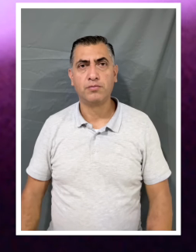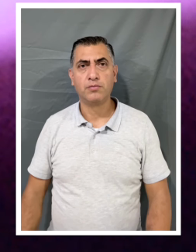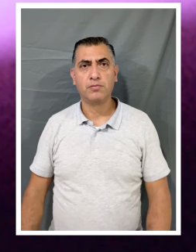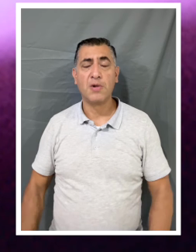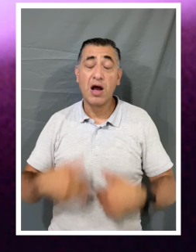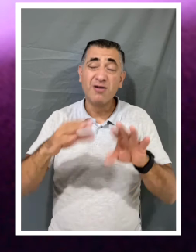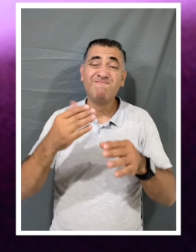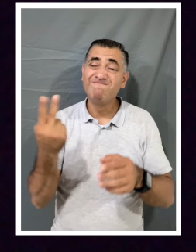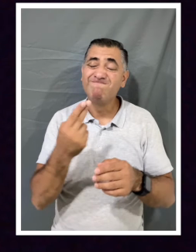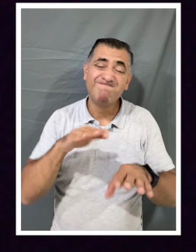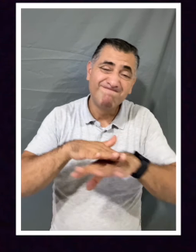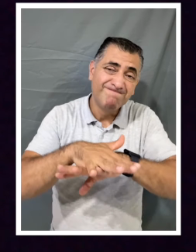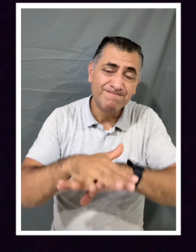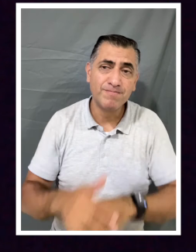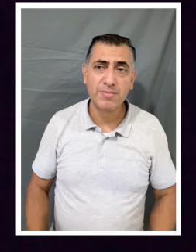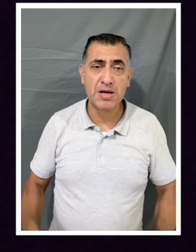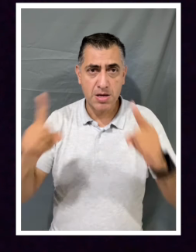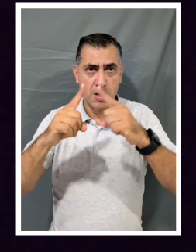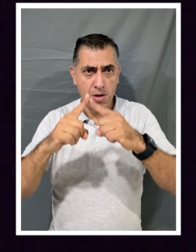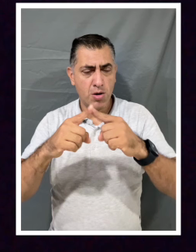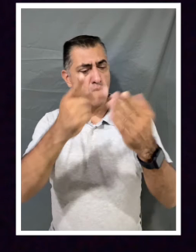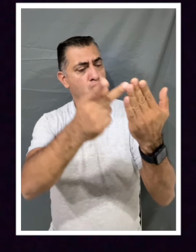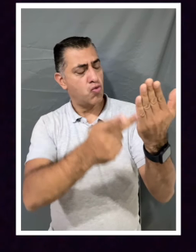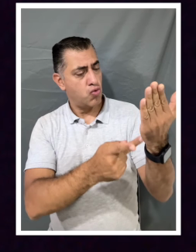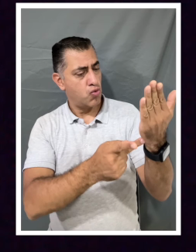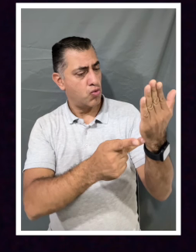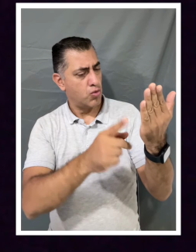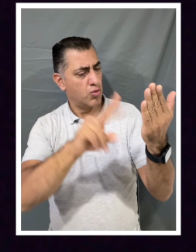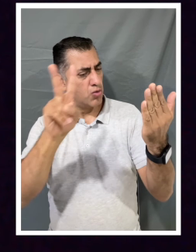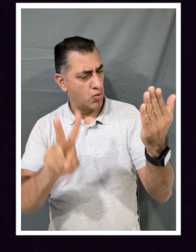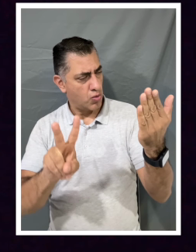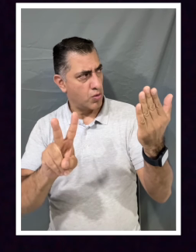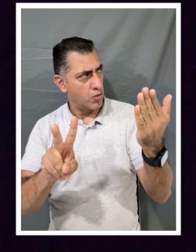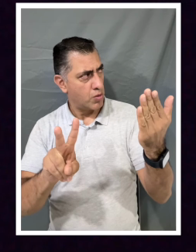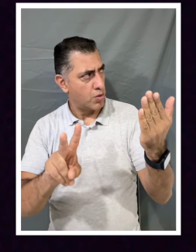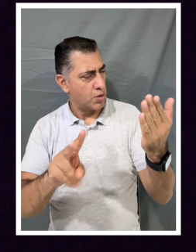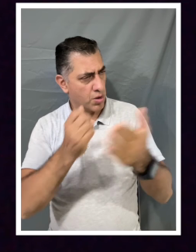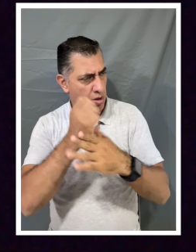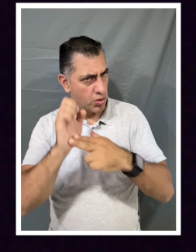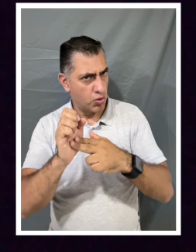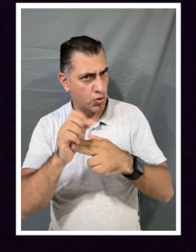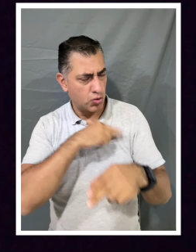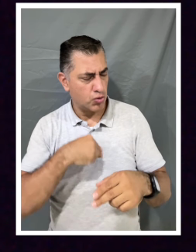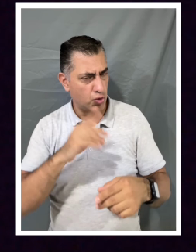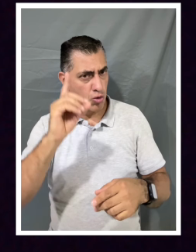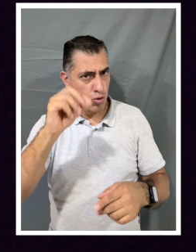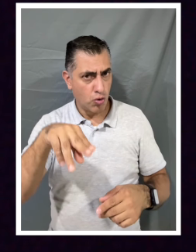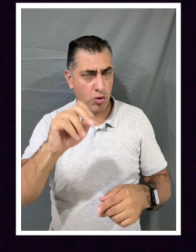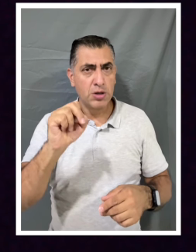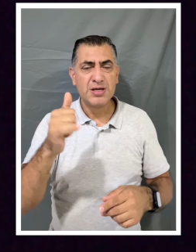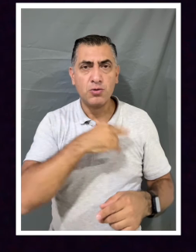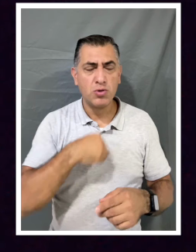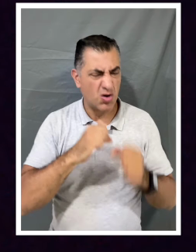tienen que hacer cambios la verdad es que en la iglesia el organigrama queda en segundo término el punto es que utilicemos nuestros dones y